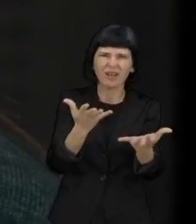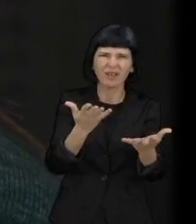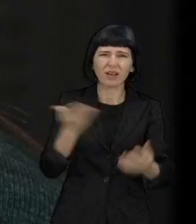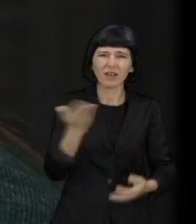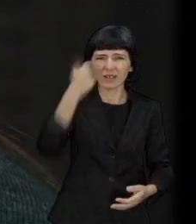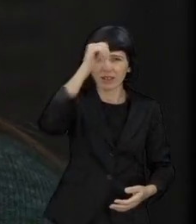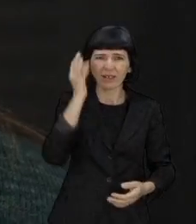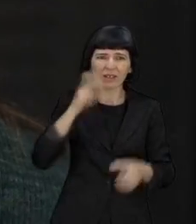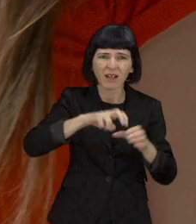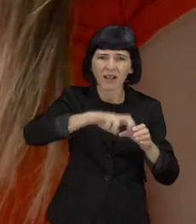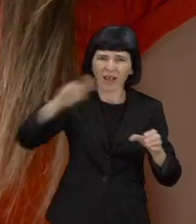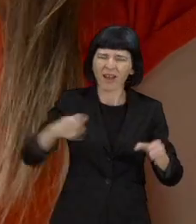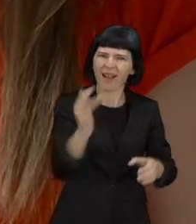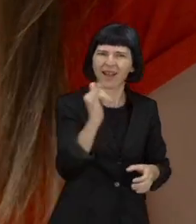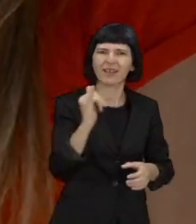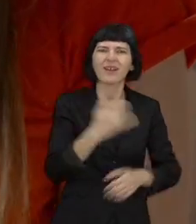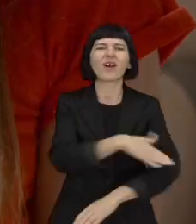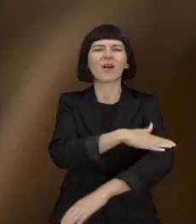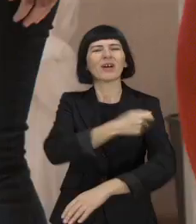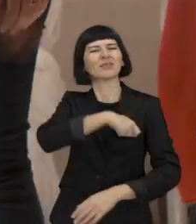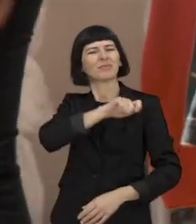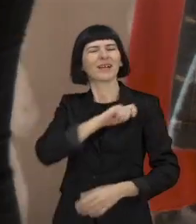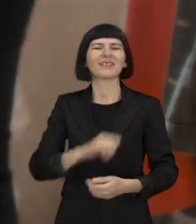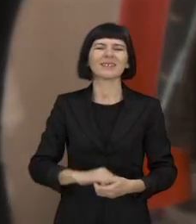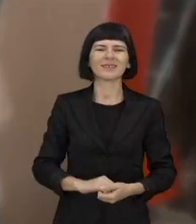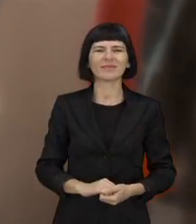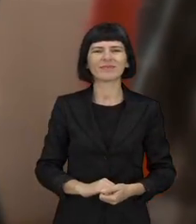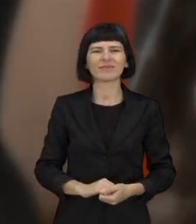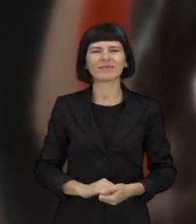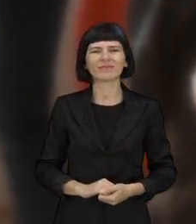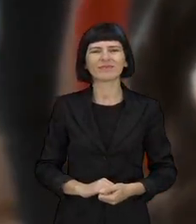Cuéntalo. Hay salida a la violencia de género. Gobierno de España.